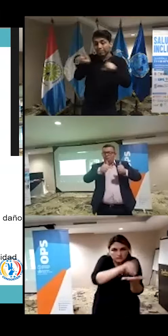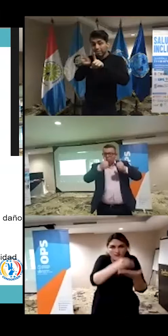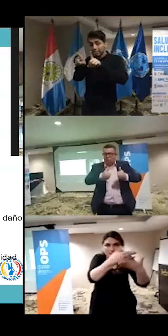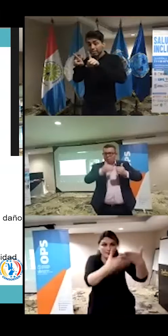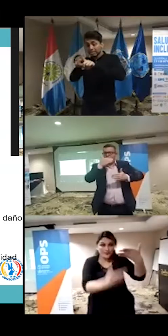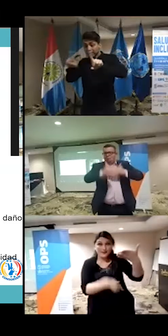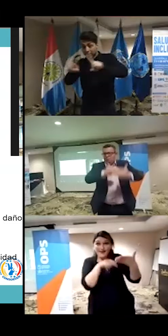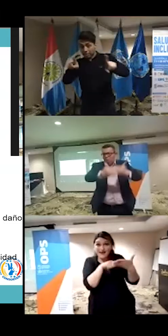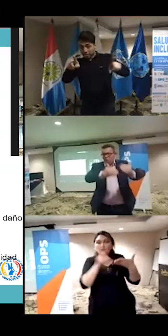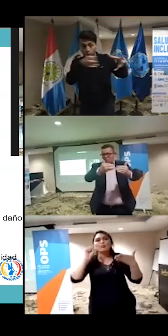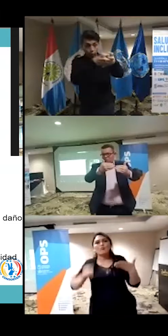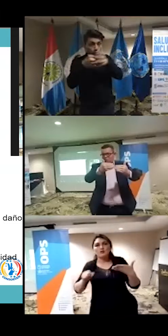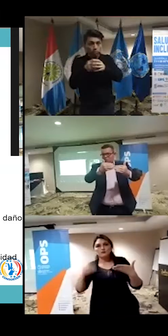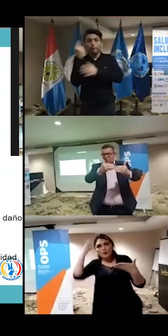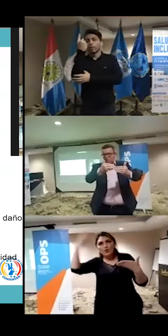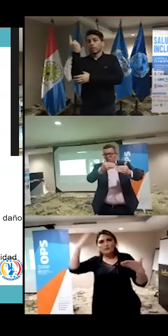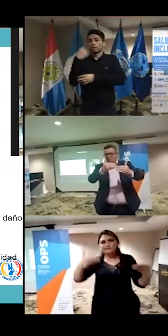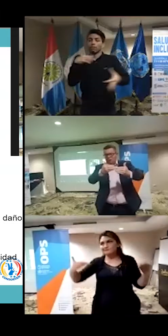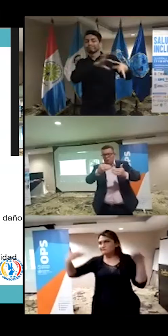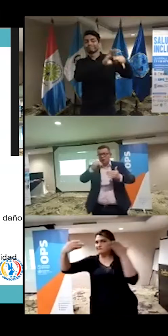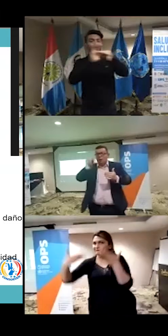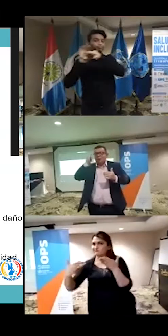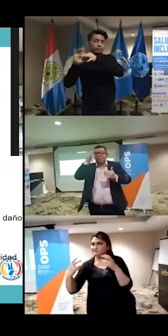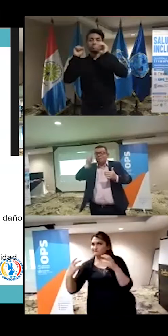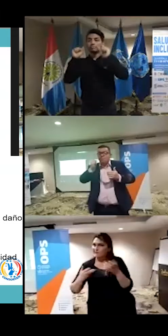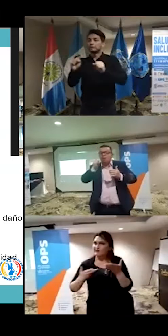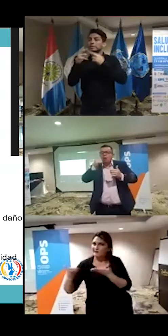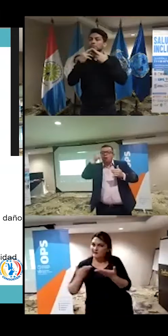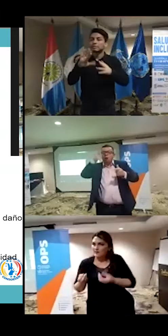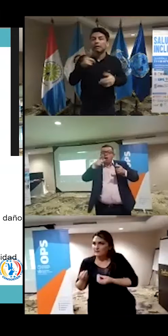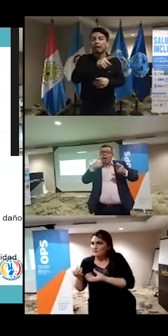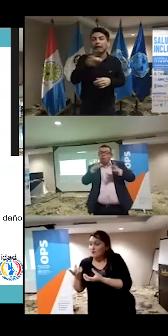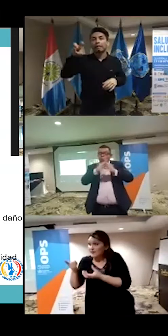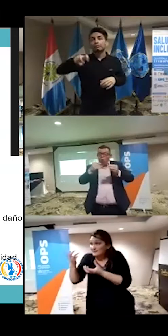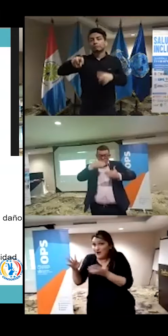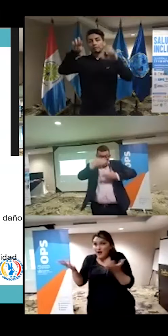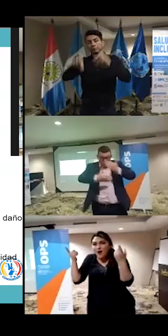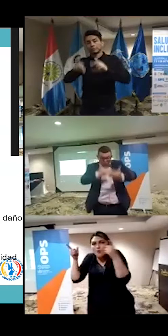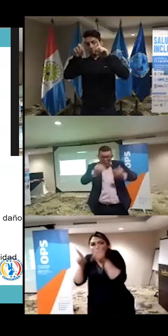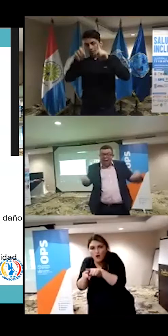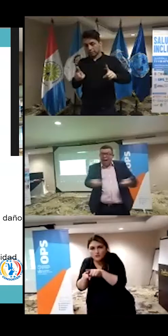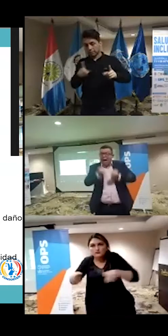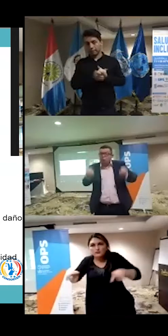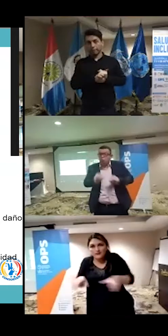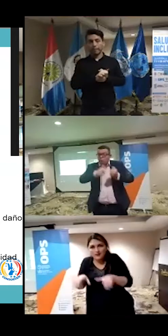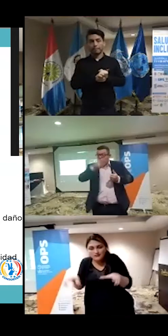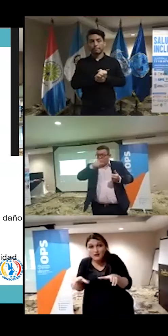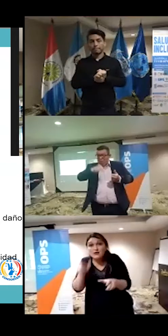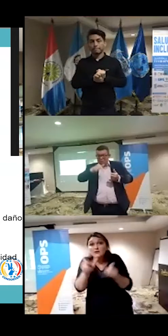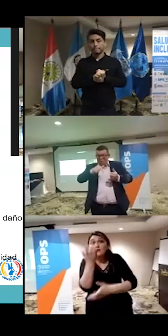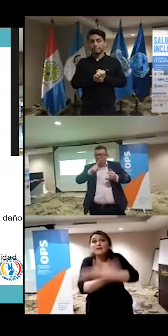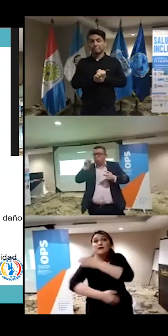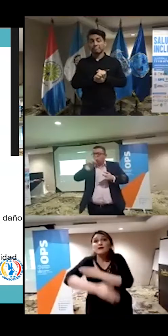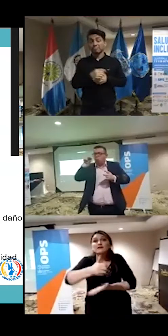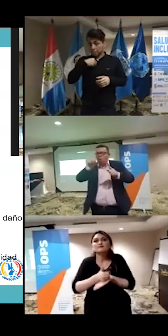es fundamental para poder realmente dar la respuesta que las personas con discapacidad requieren. Si